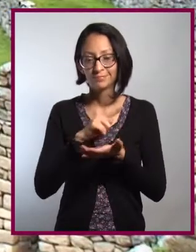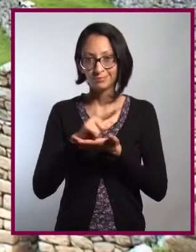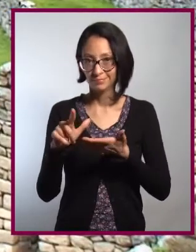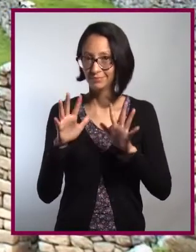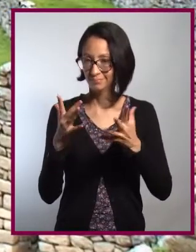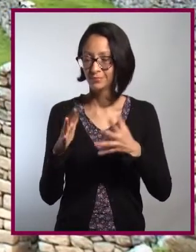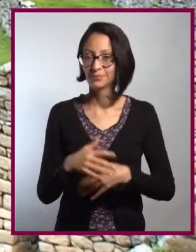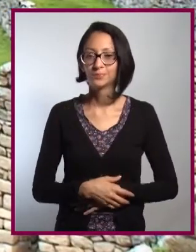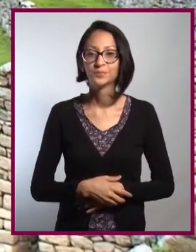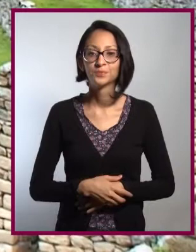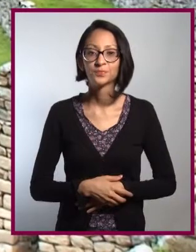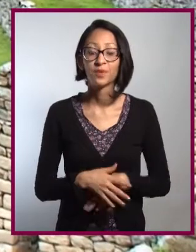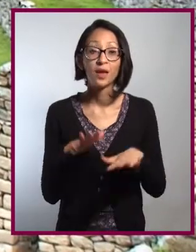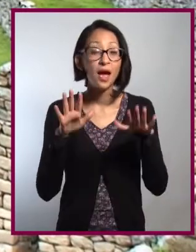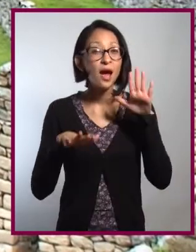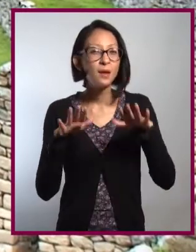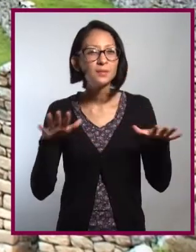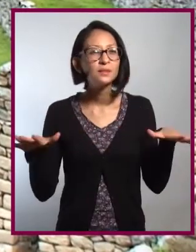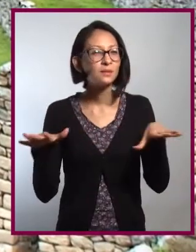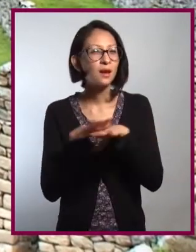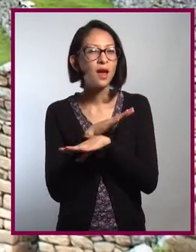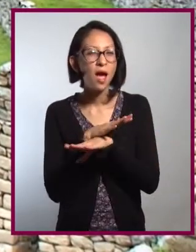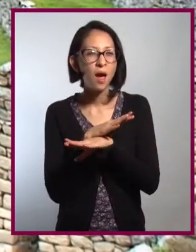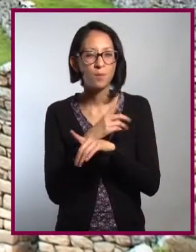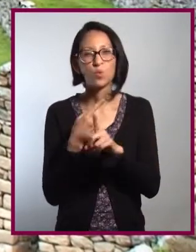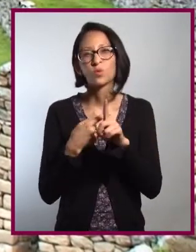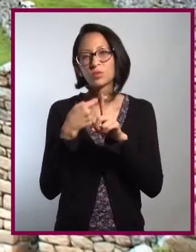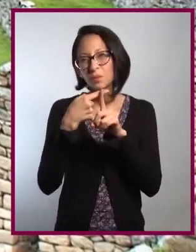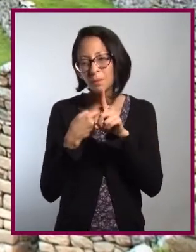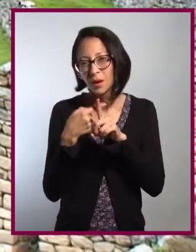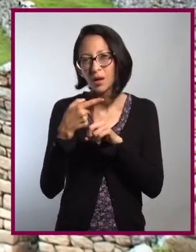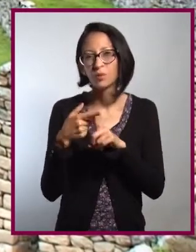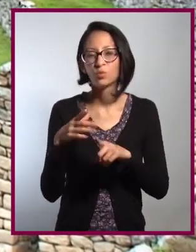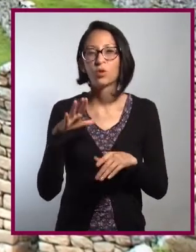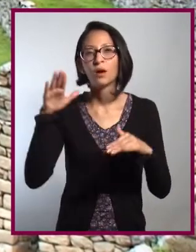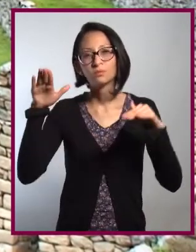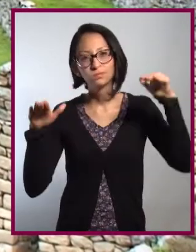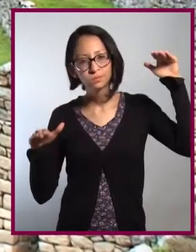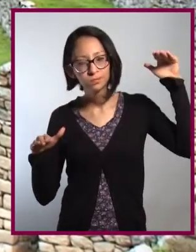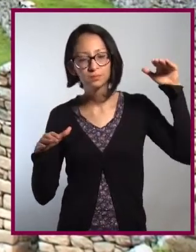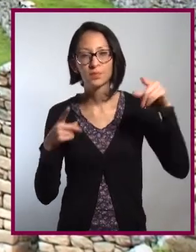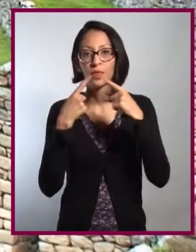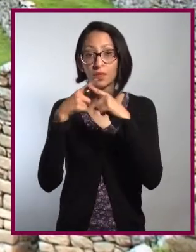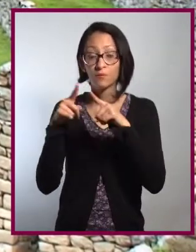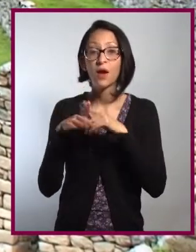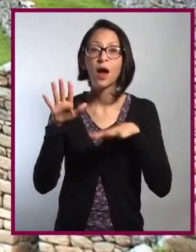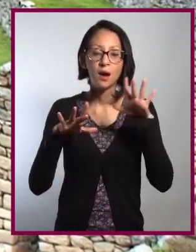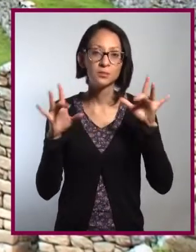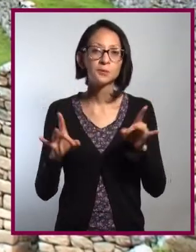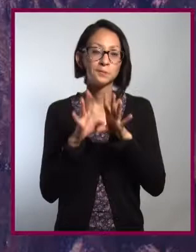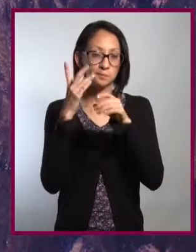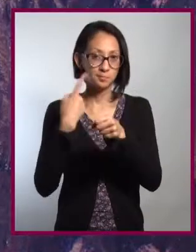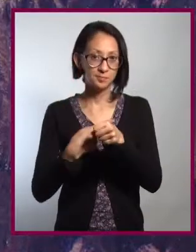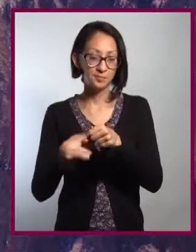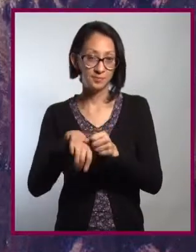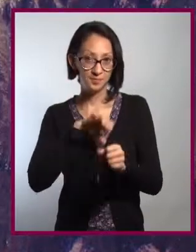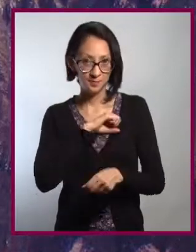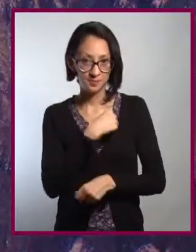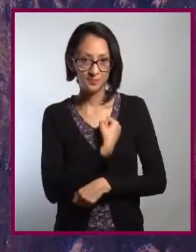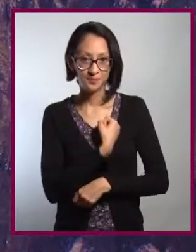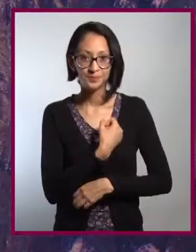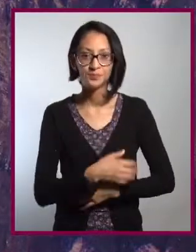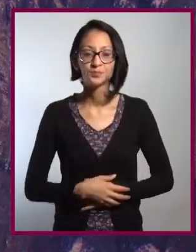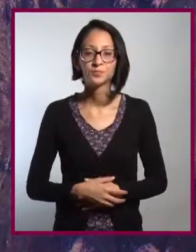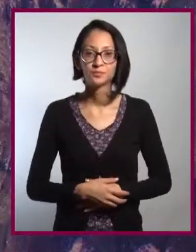Los cambios repentinos de altitud y temperatura pueden tener efectos adversos para la salud. El mal